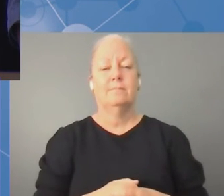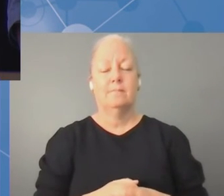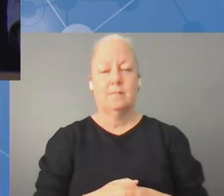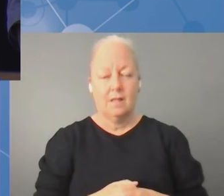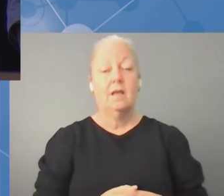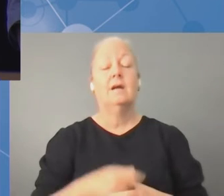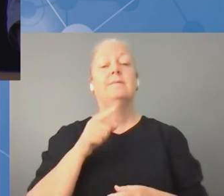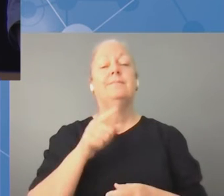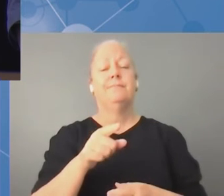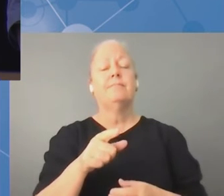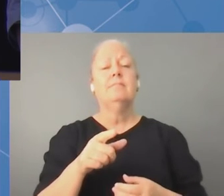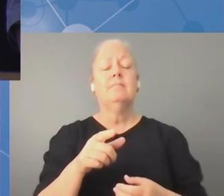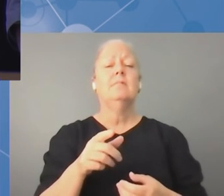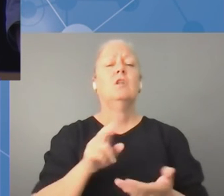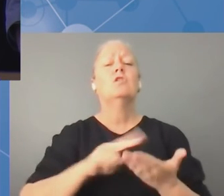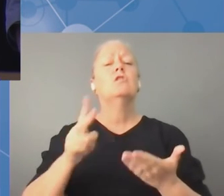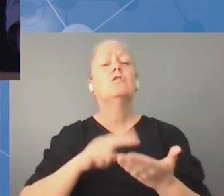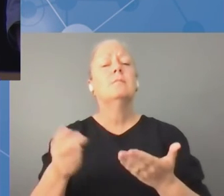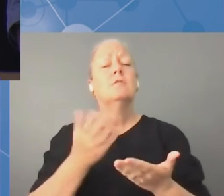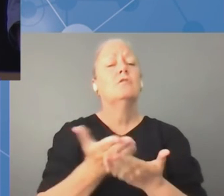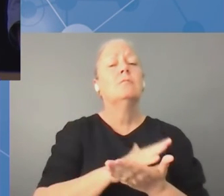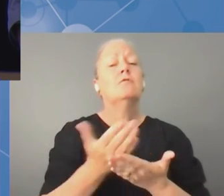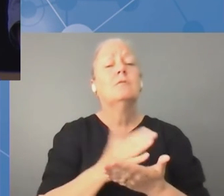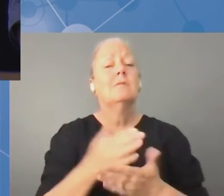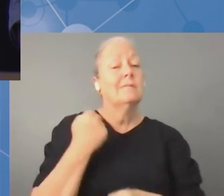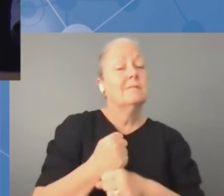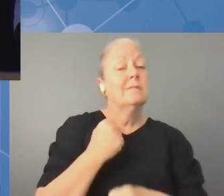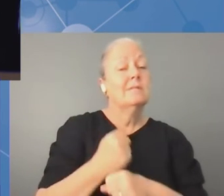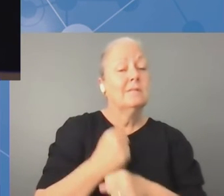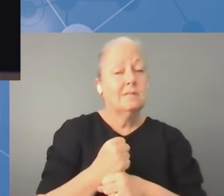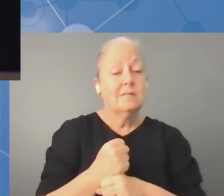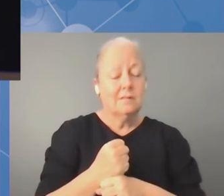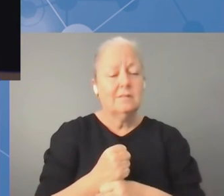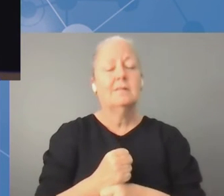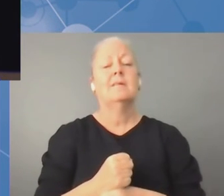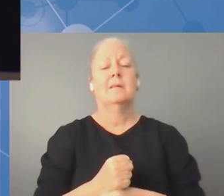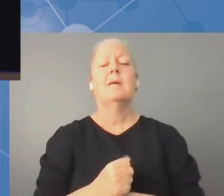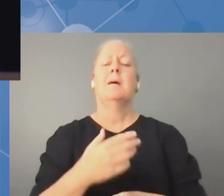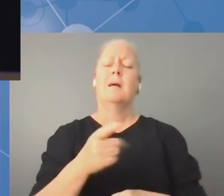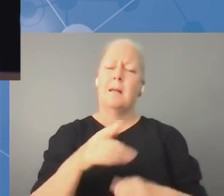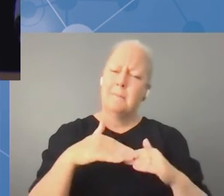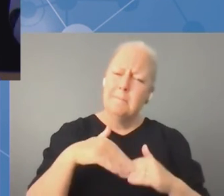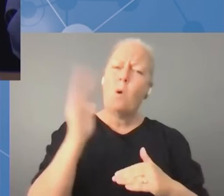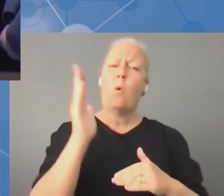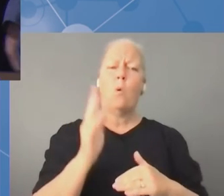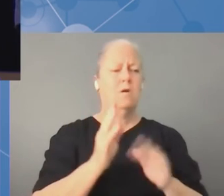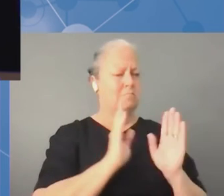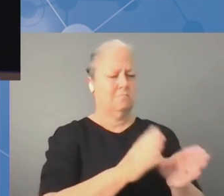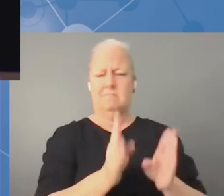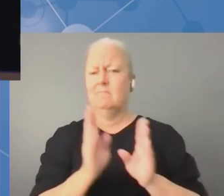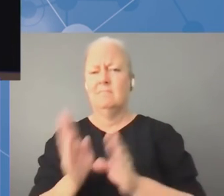diputados. Merece la pena organizar sesiones traducidas a varias lenguas. Yo creo que